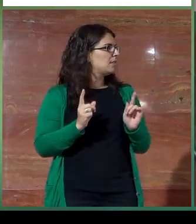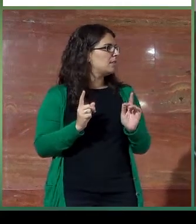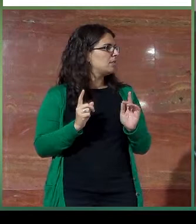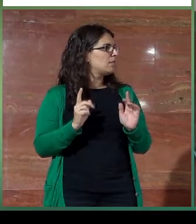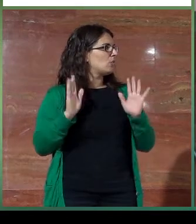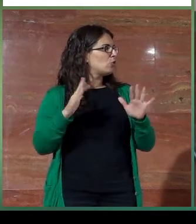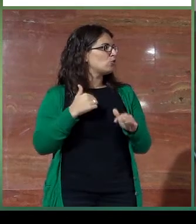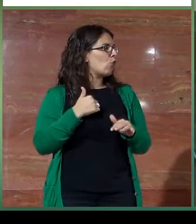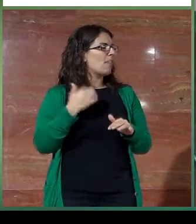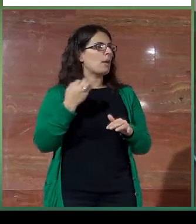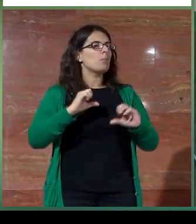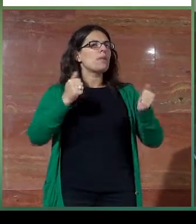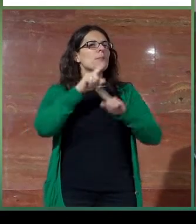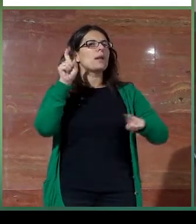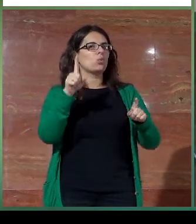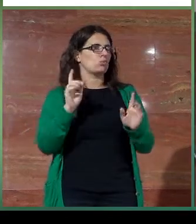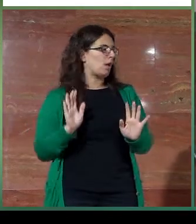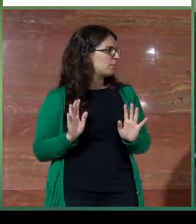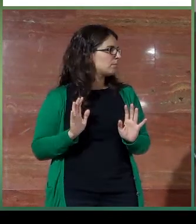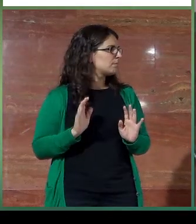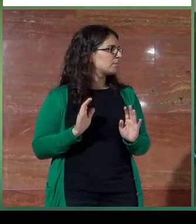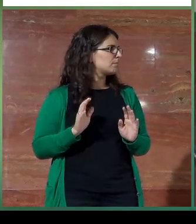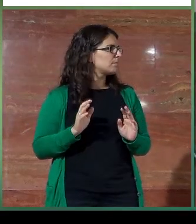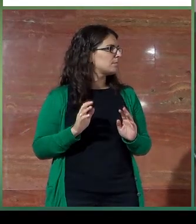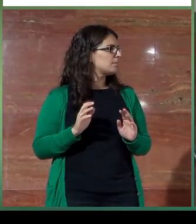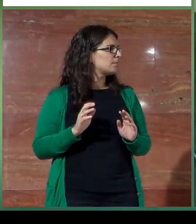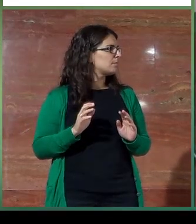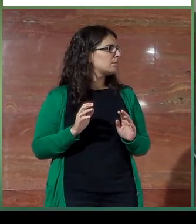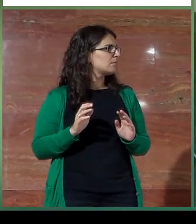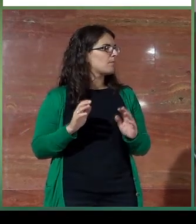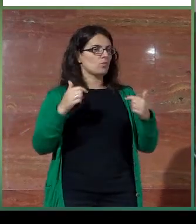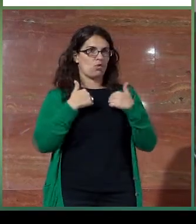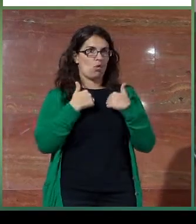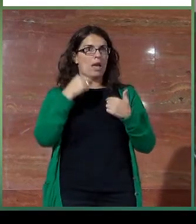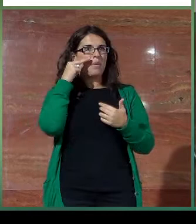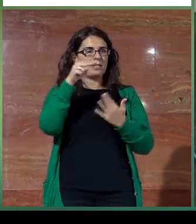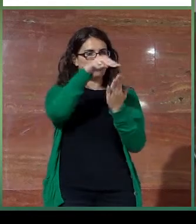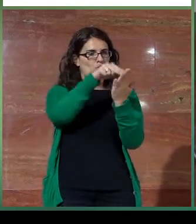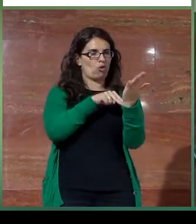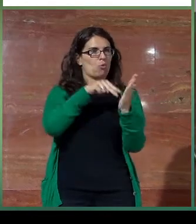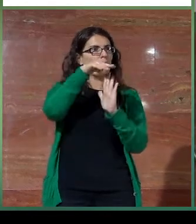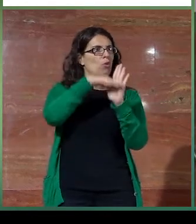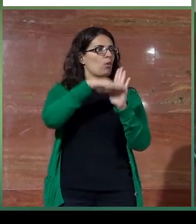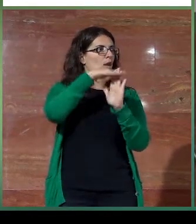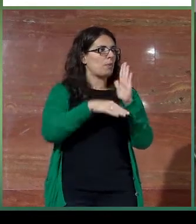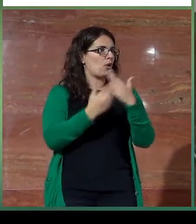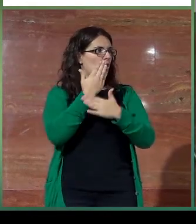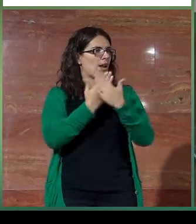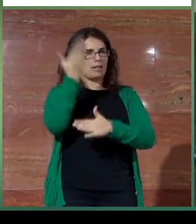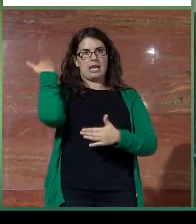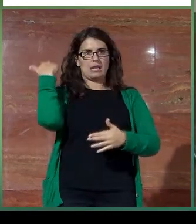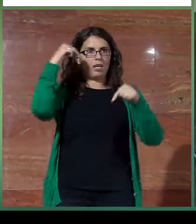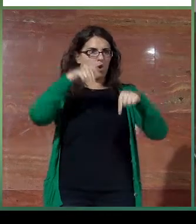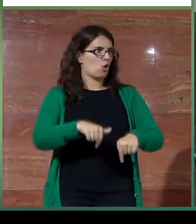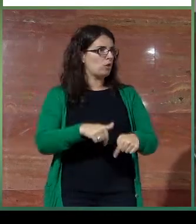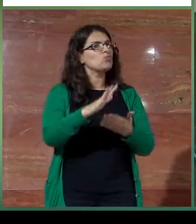pero tengo que empezar por una pregunta. He visto el programa de las jornadas, tanto de ayer como de hoy. Todo